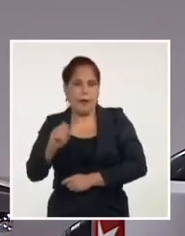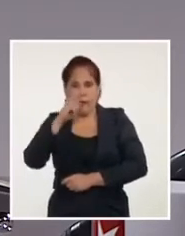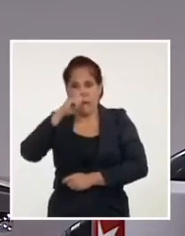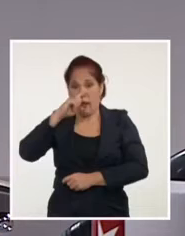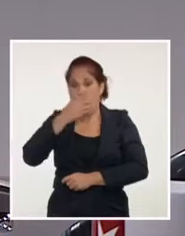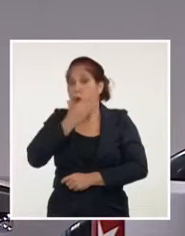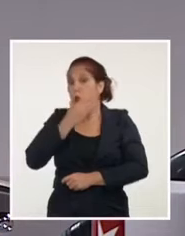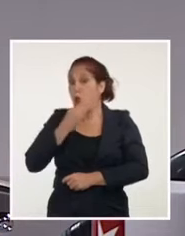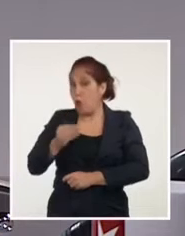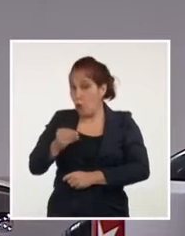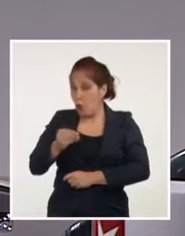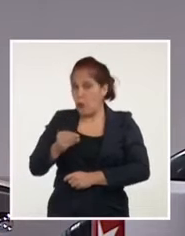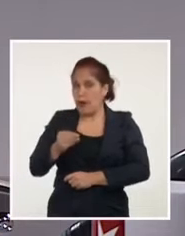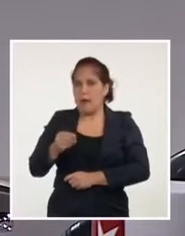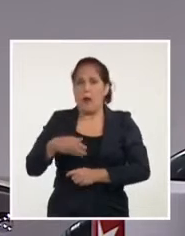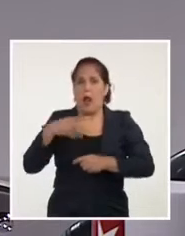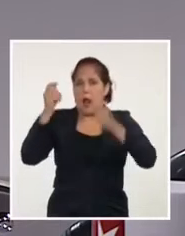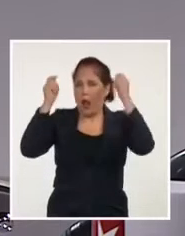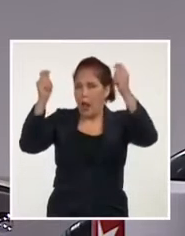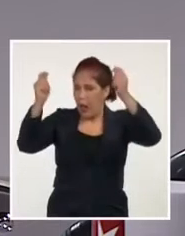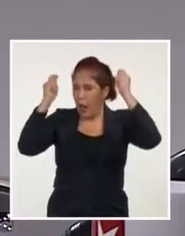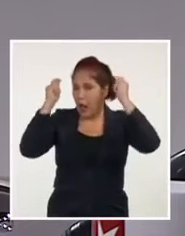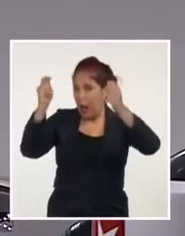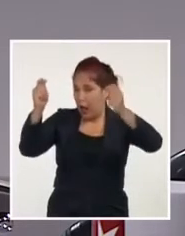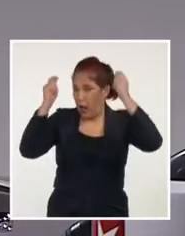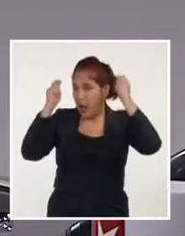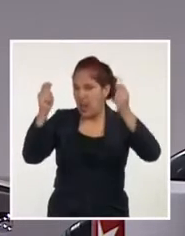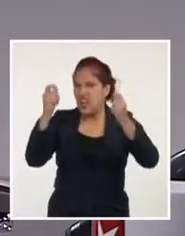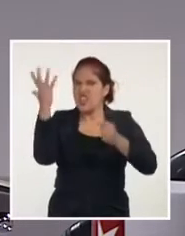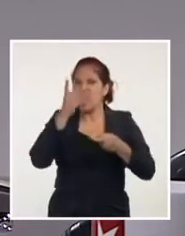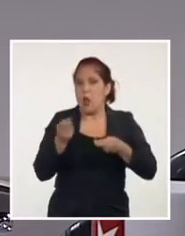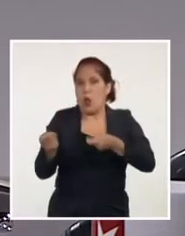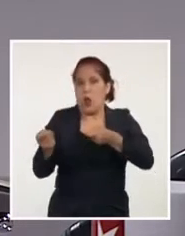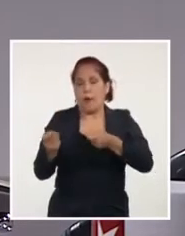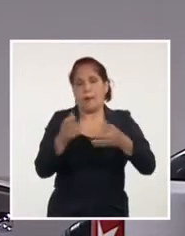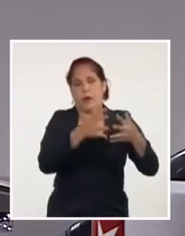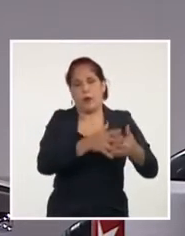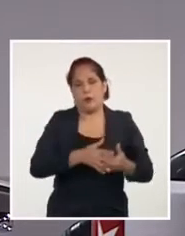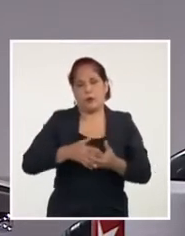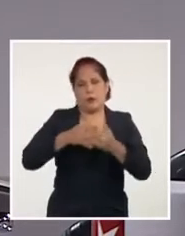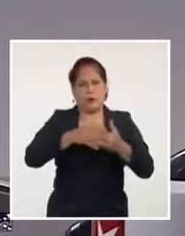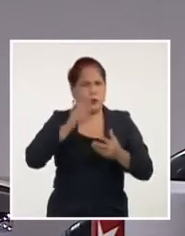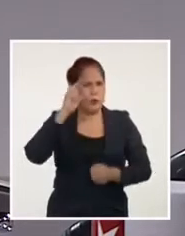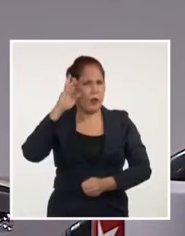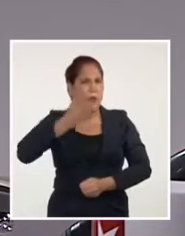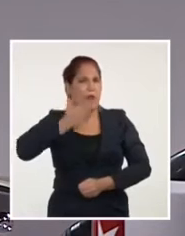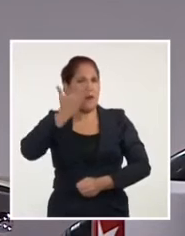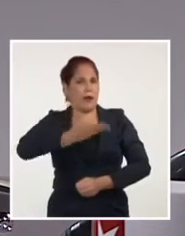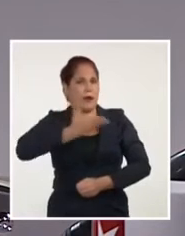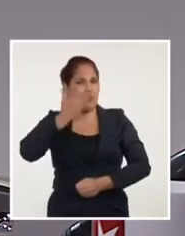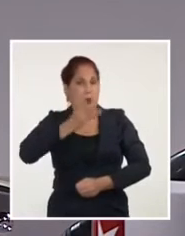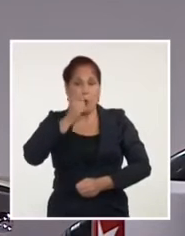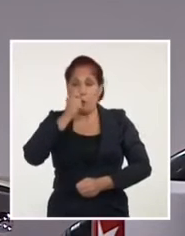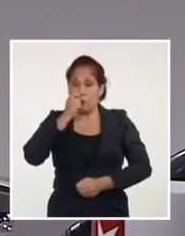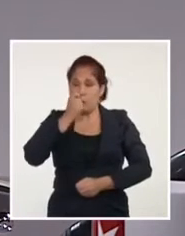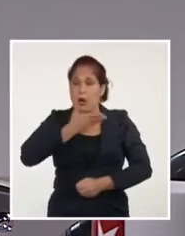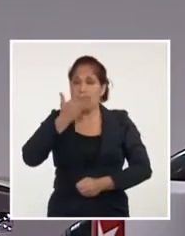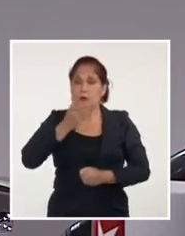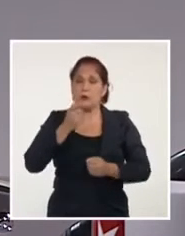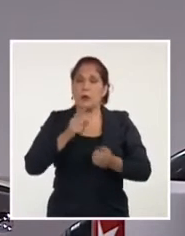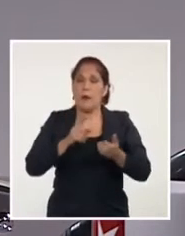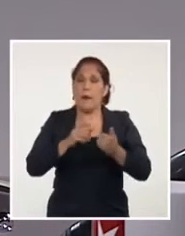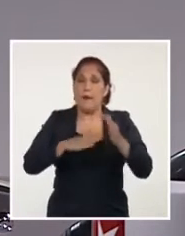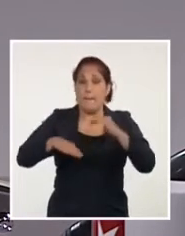edades a atacar a la Carlota, que estaba en el centro de la ciudad. Yo recuerdo las declaraciones de Vladimir Padrino López, el ministro